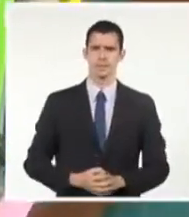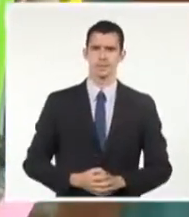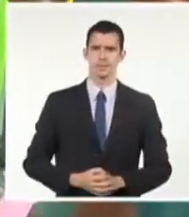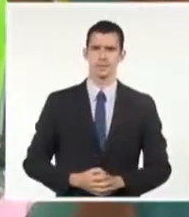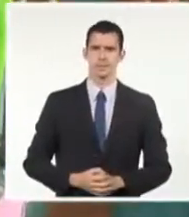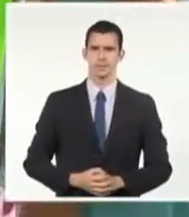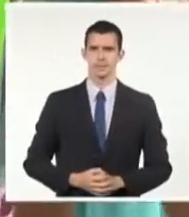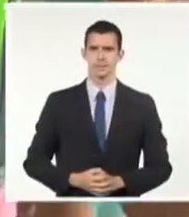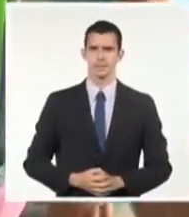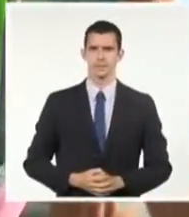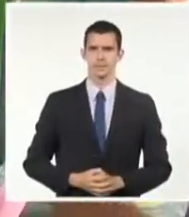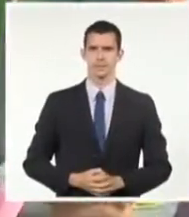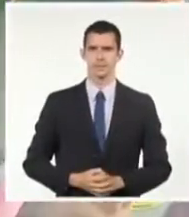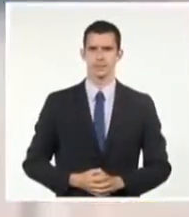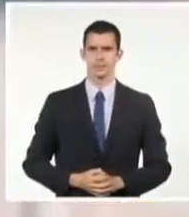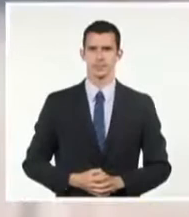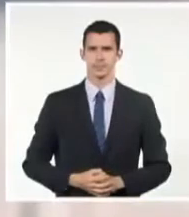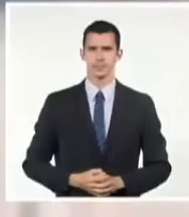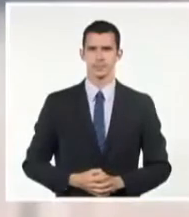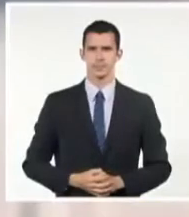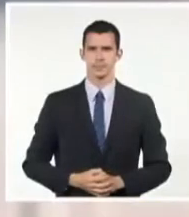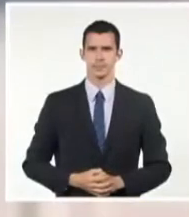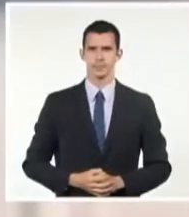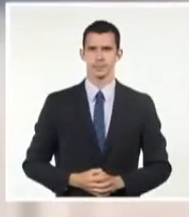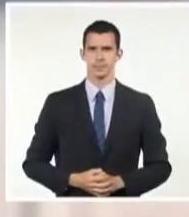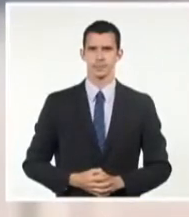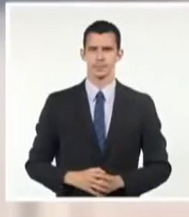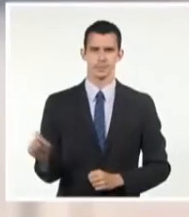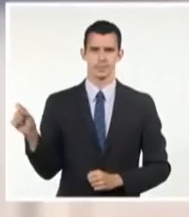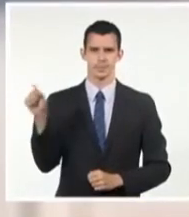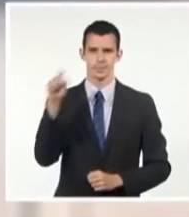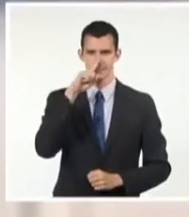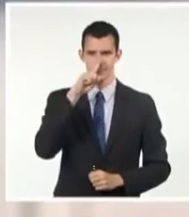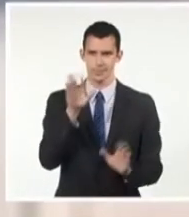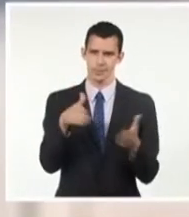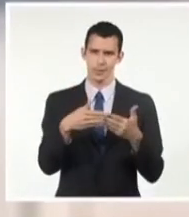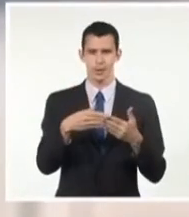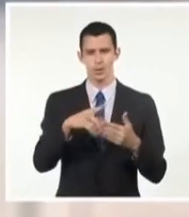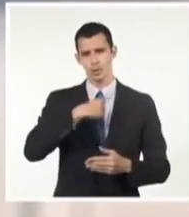Televisión Cubana. Así finalizan las notas culturales. Buenas noches.